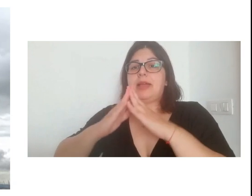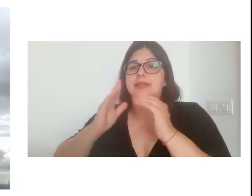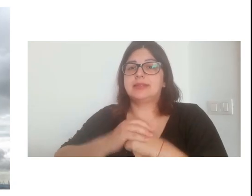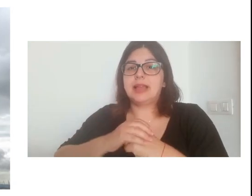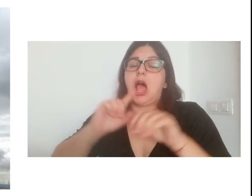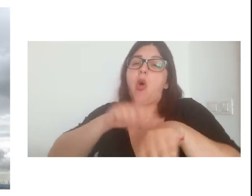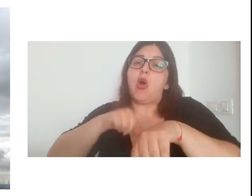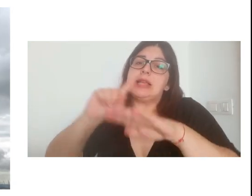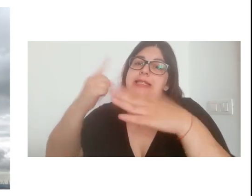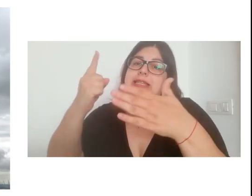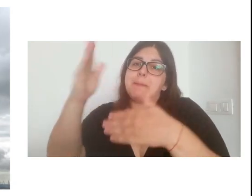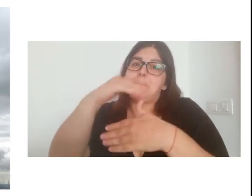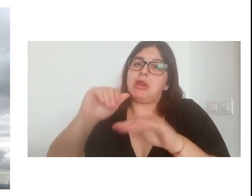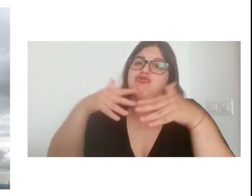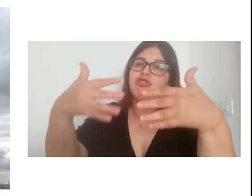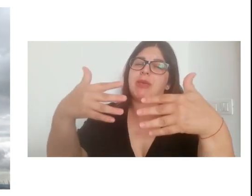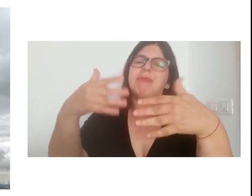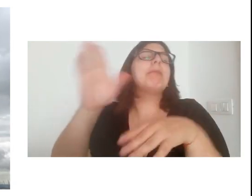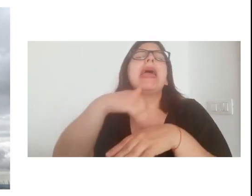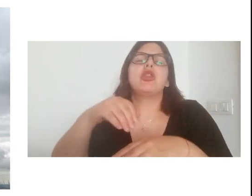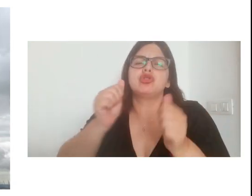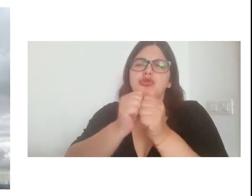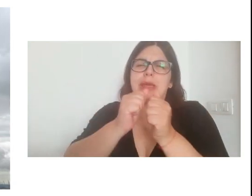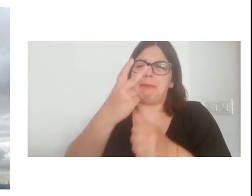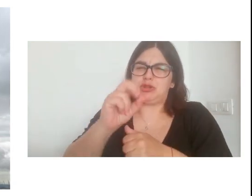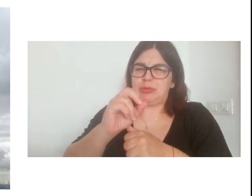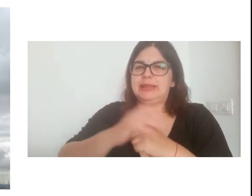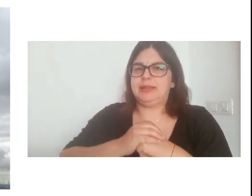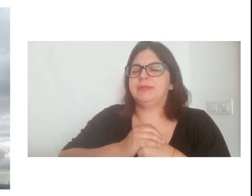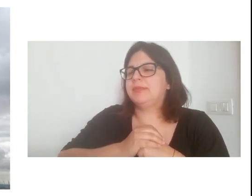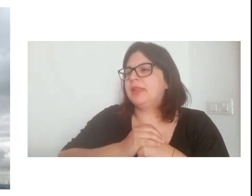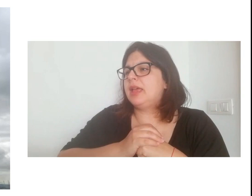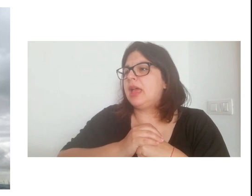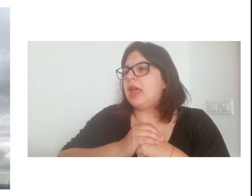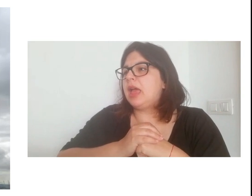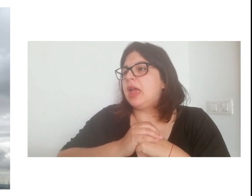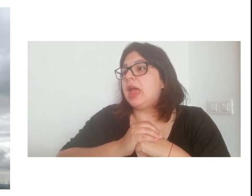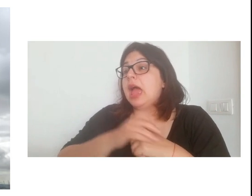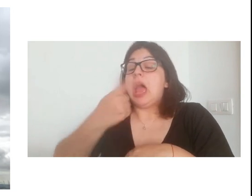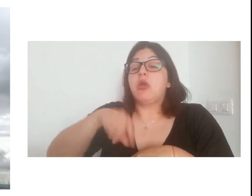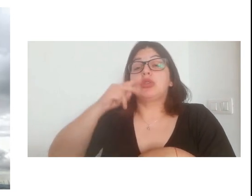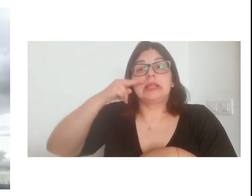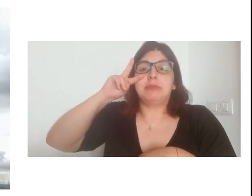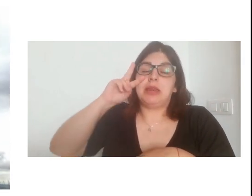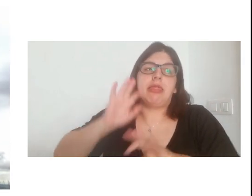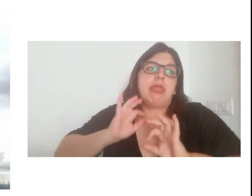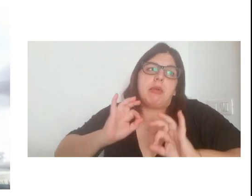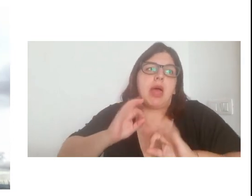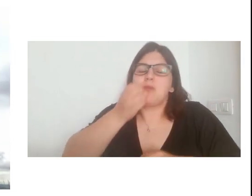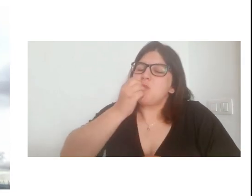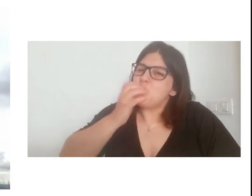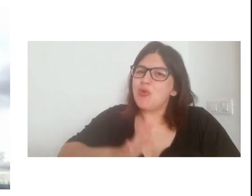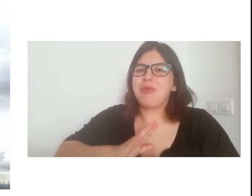6 menos 10, 20, 20, casa. Xa vais para a casa. A nosa experiencia, pois, pues, a verdade... Foi moi boa.